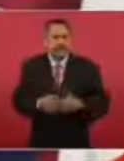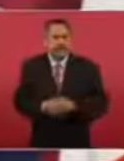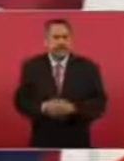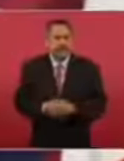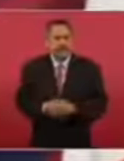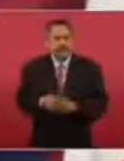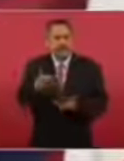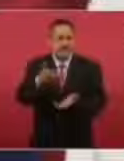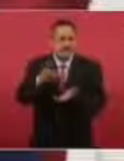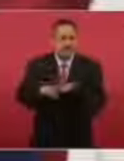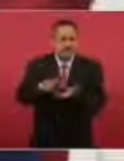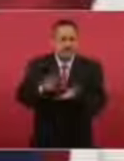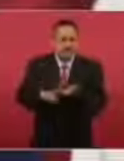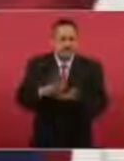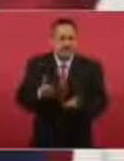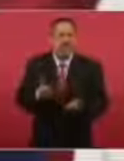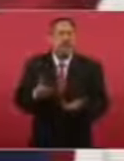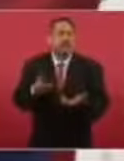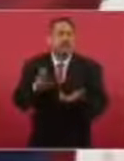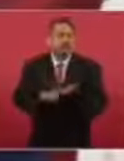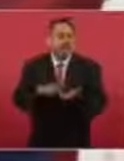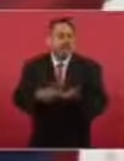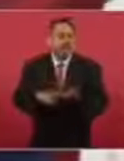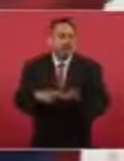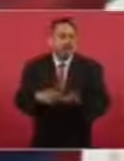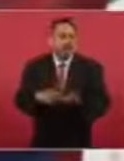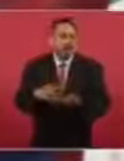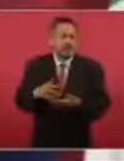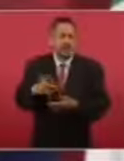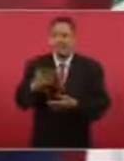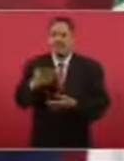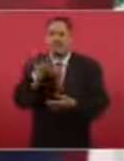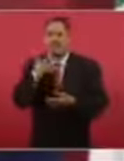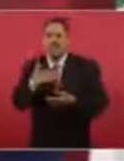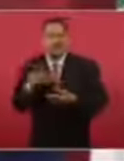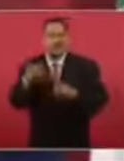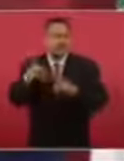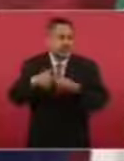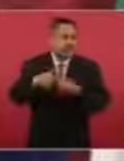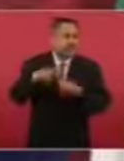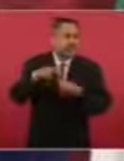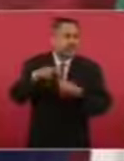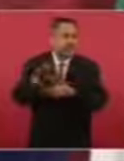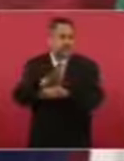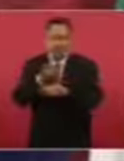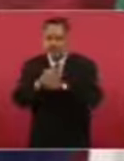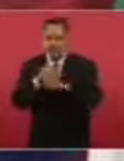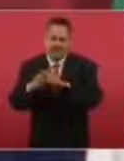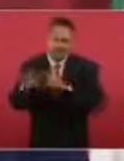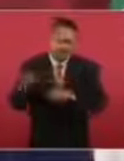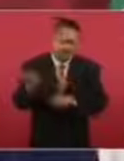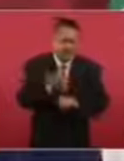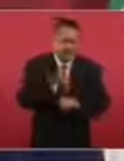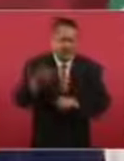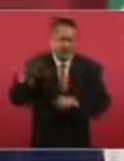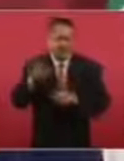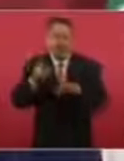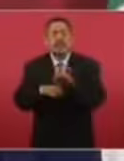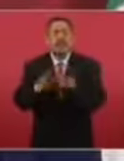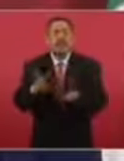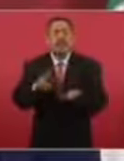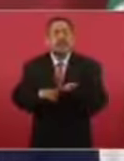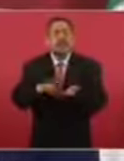lo que cuesta la energía, el gas, lo que cuesta las